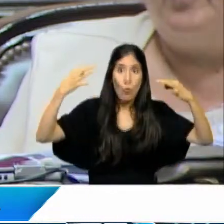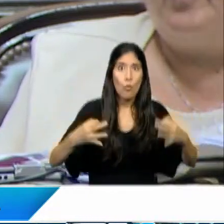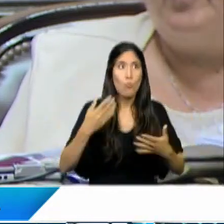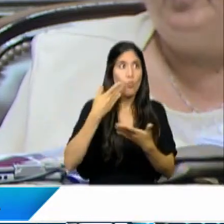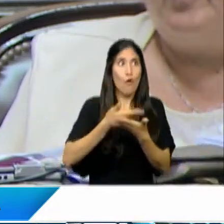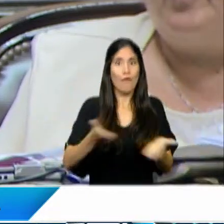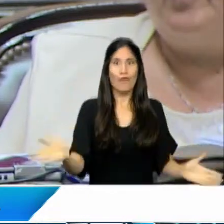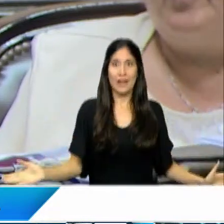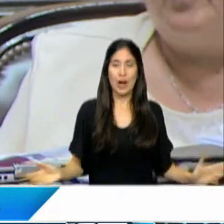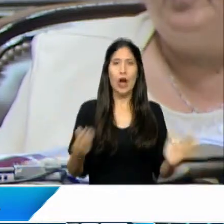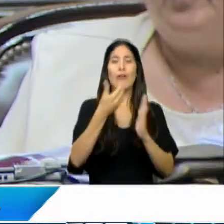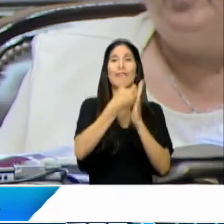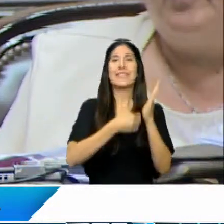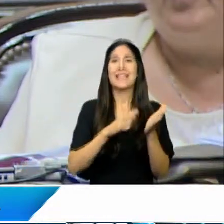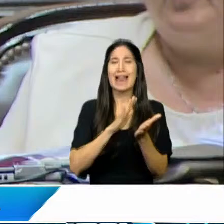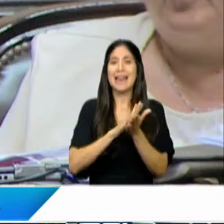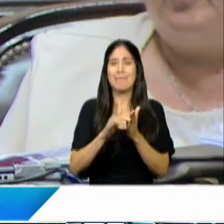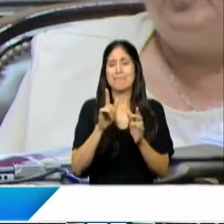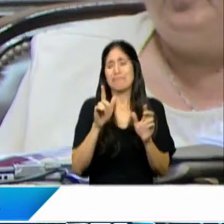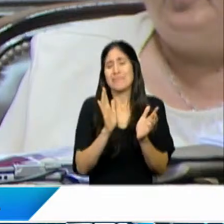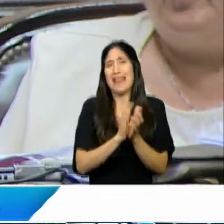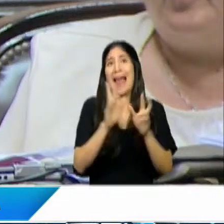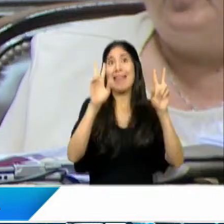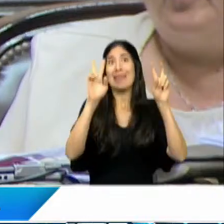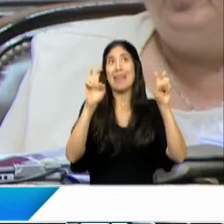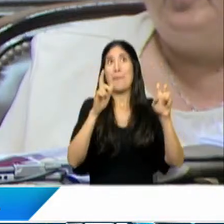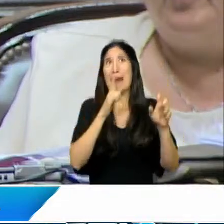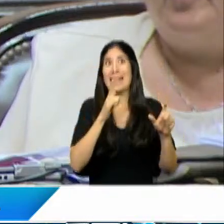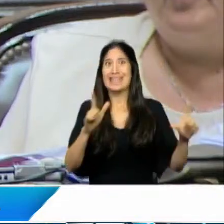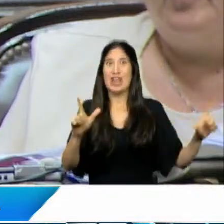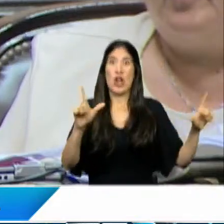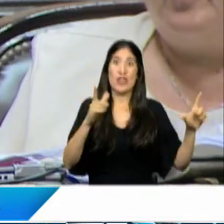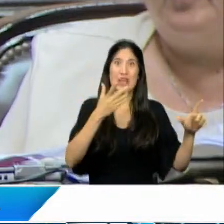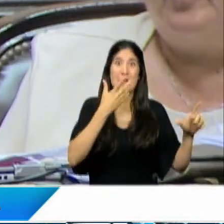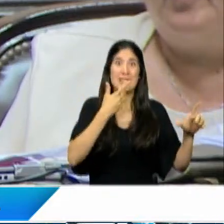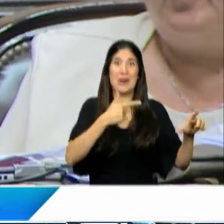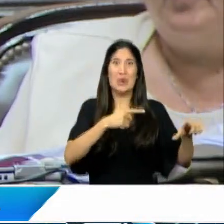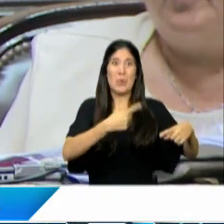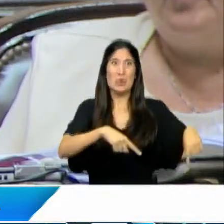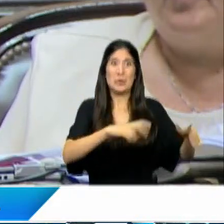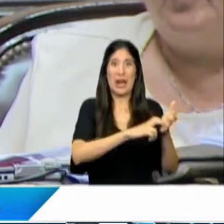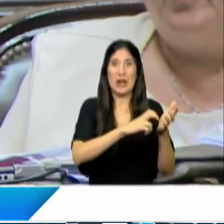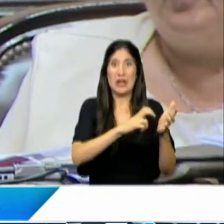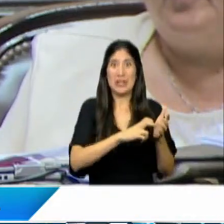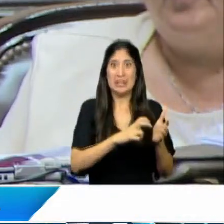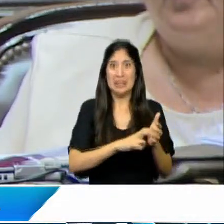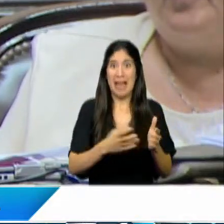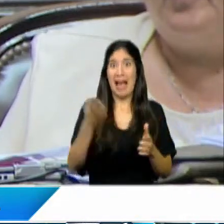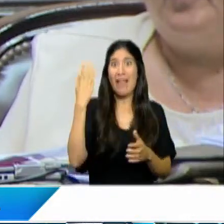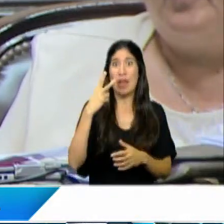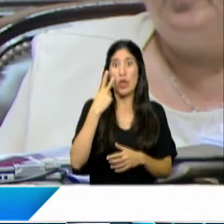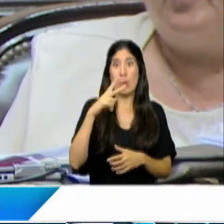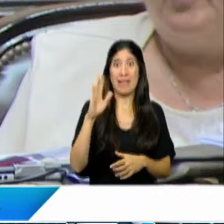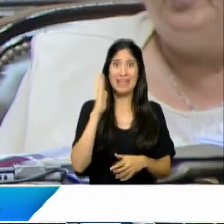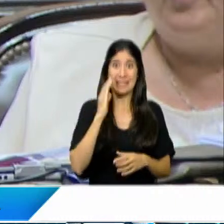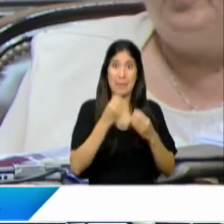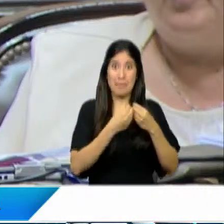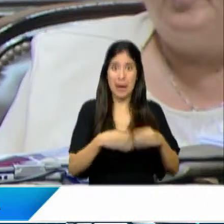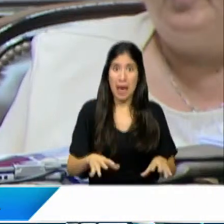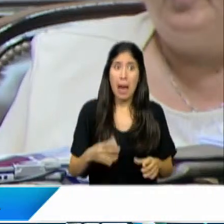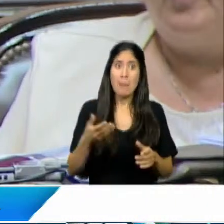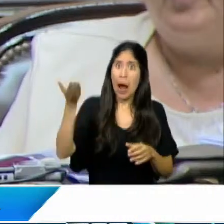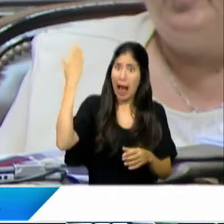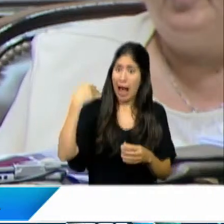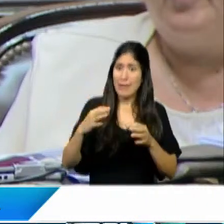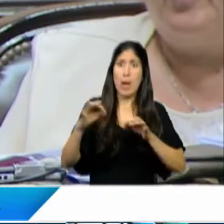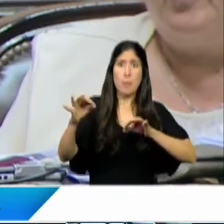Ficha limpia es un título taquillero y yo me lamento que ese título taquillero haya llegado al 2016, porque en 2016 sobraban proyectos de